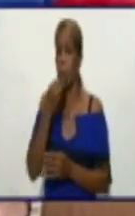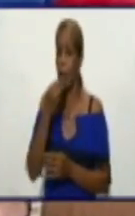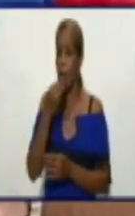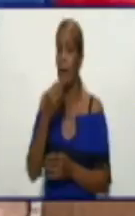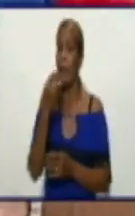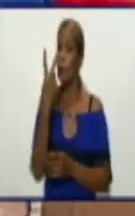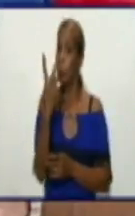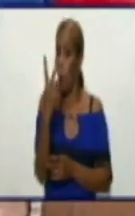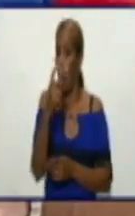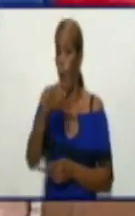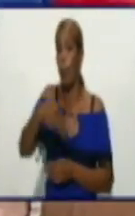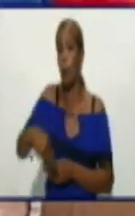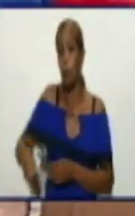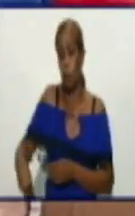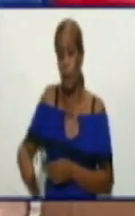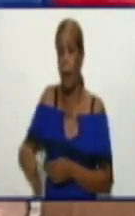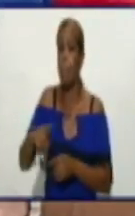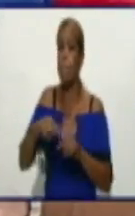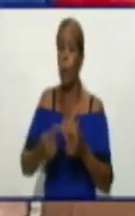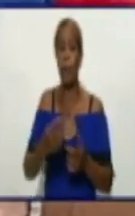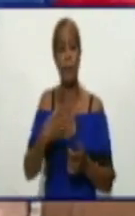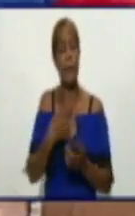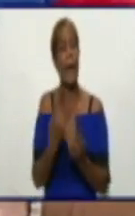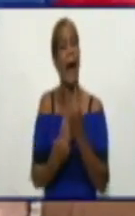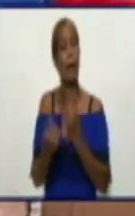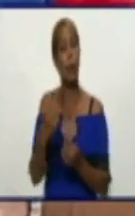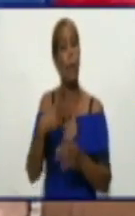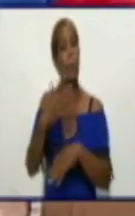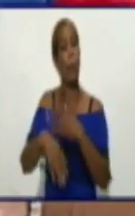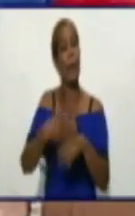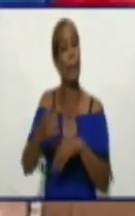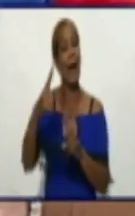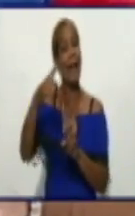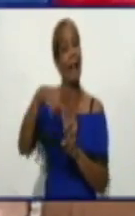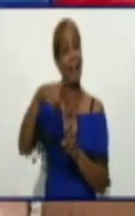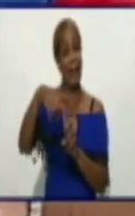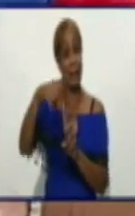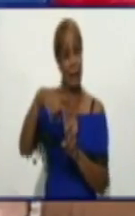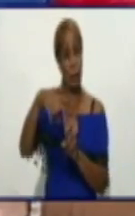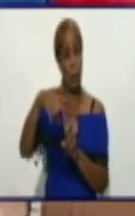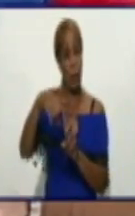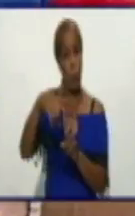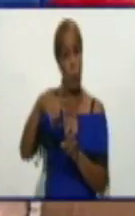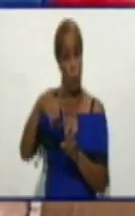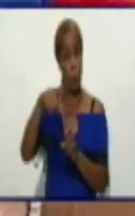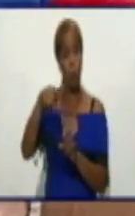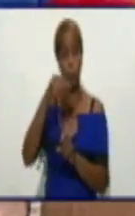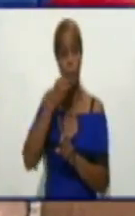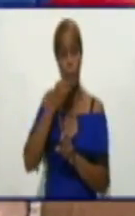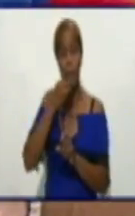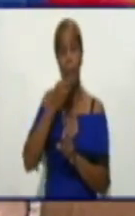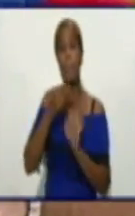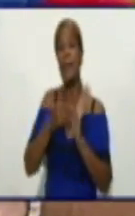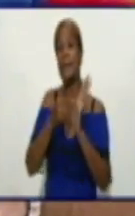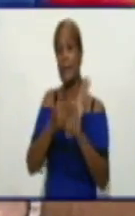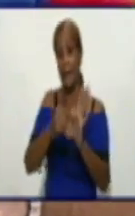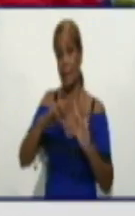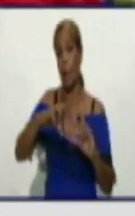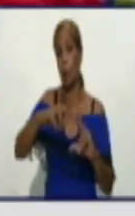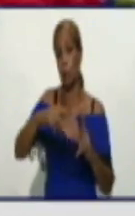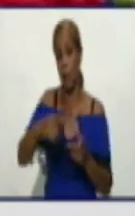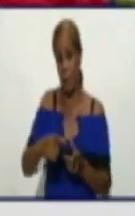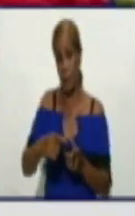declara no apto por algún problema técnico que pueda presentar, usted lo resuelve, vuelve otra vez, si no lo resolvió, se desarticula el vehículo. Tiene al